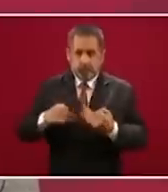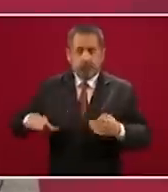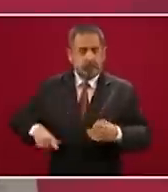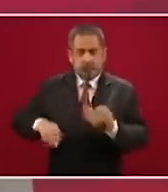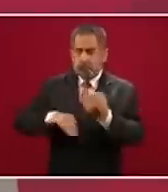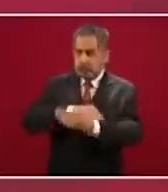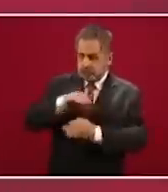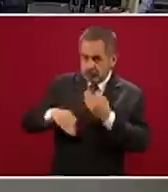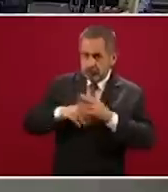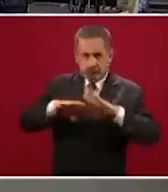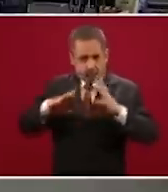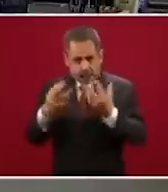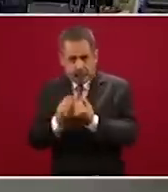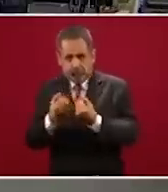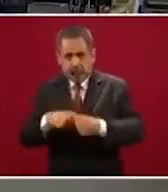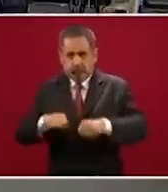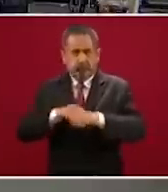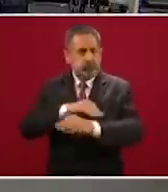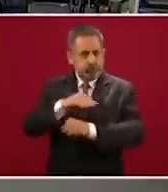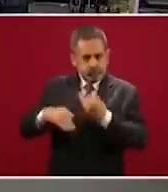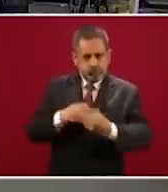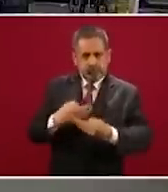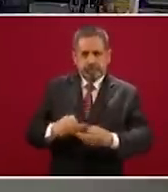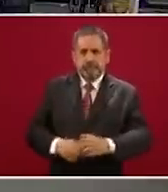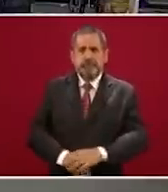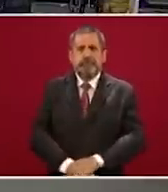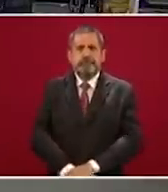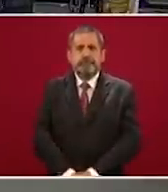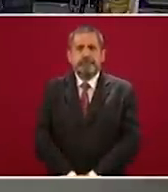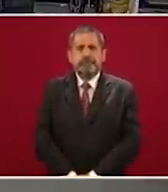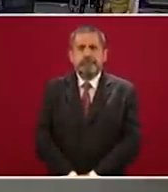la sociedad. Gracias.